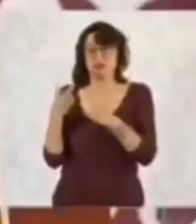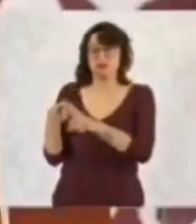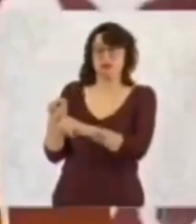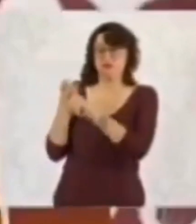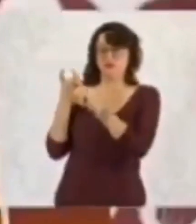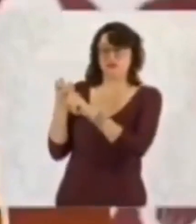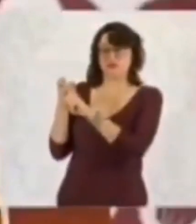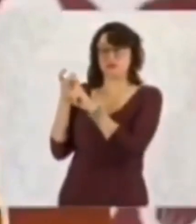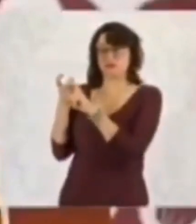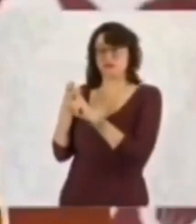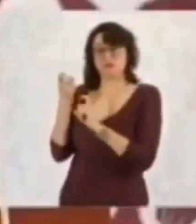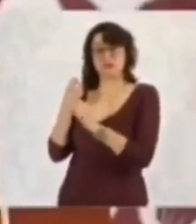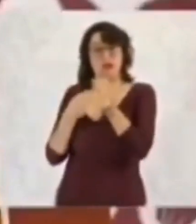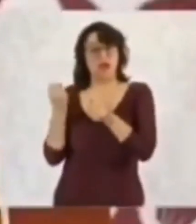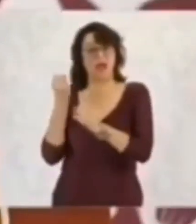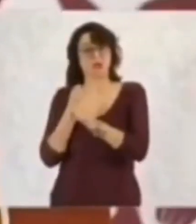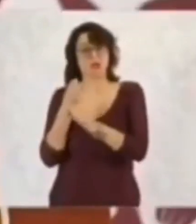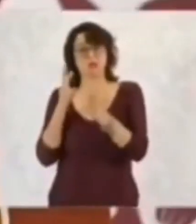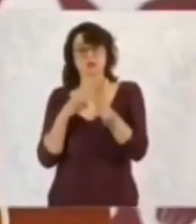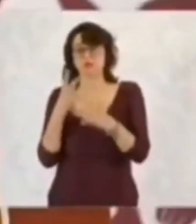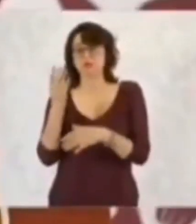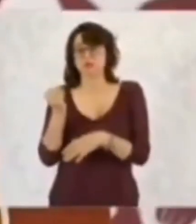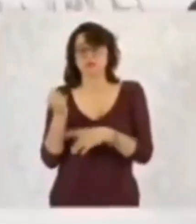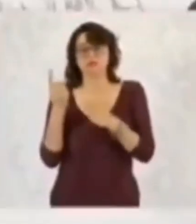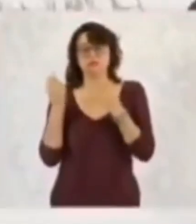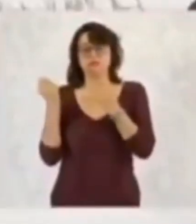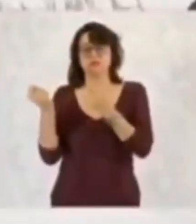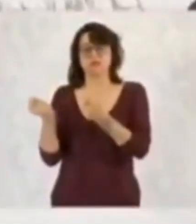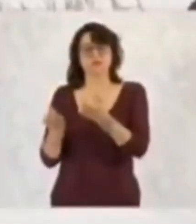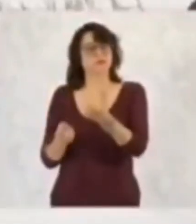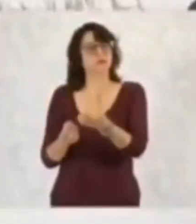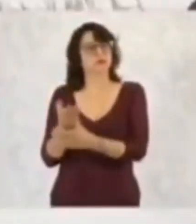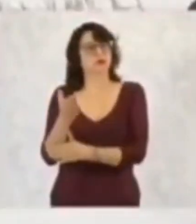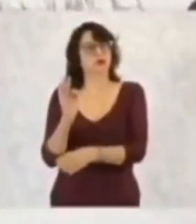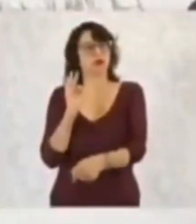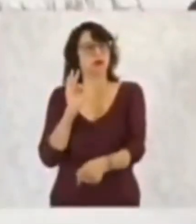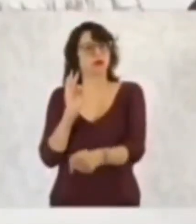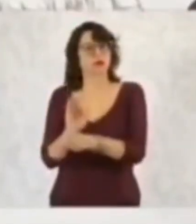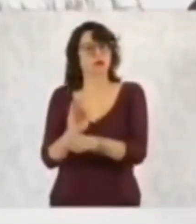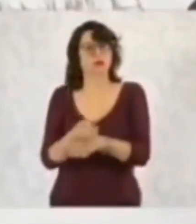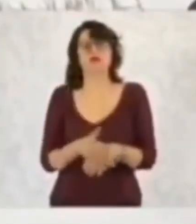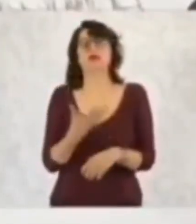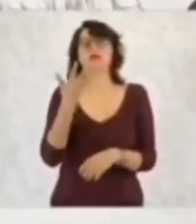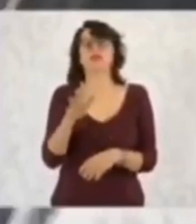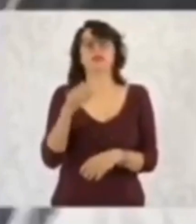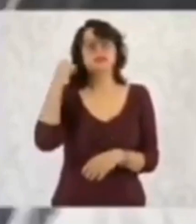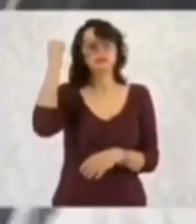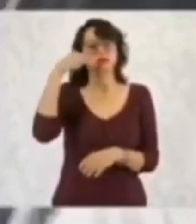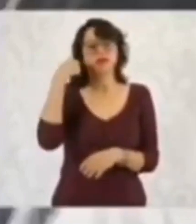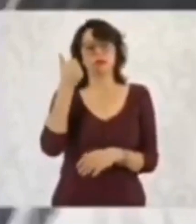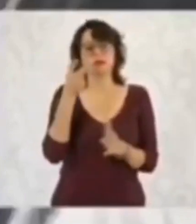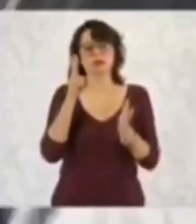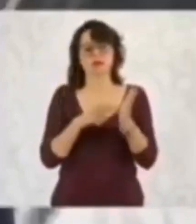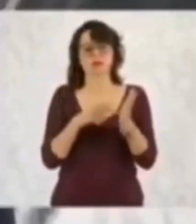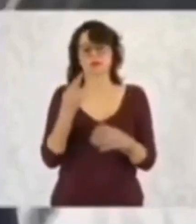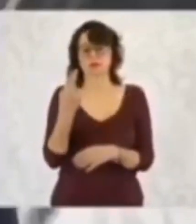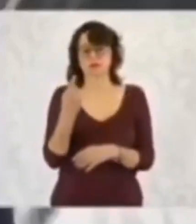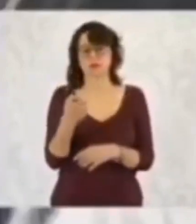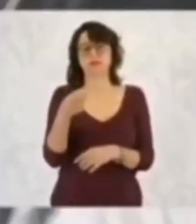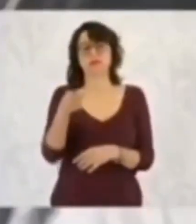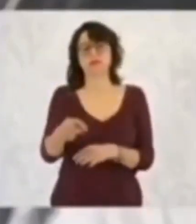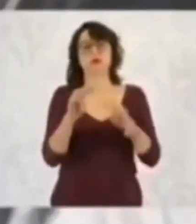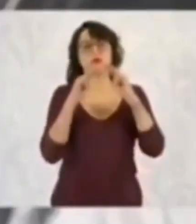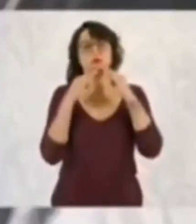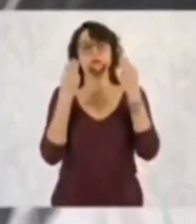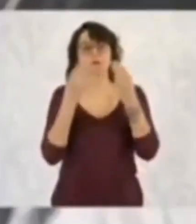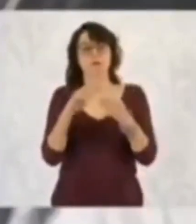seguridad pública en el año 2009. El 10 de abril del 2025, Francisco Javier N., alias M60, jefe de plaza de